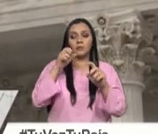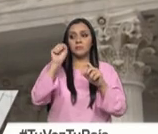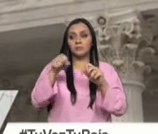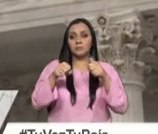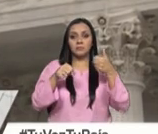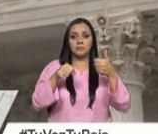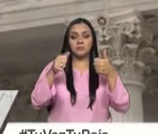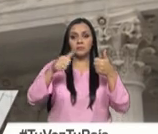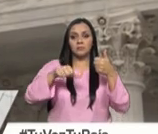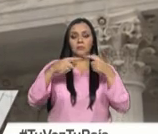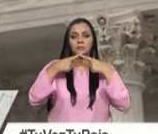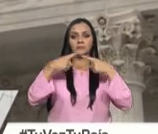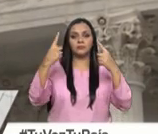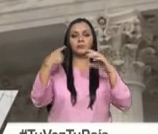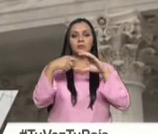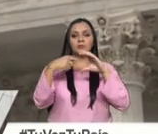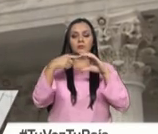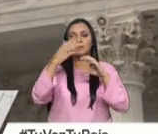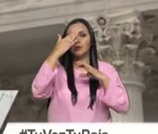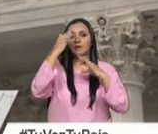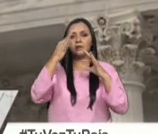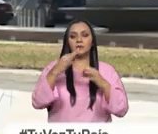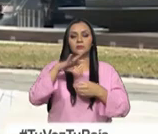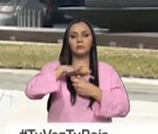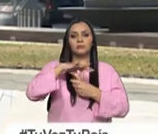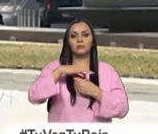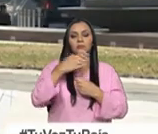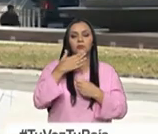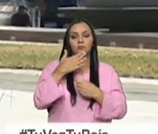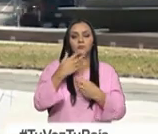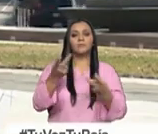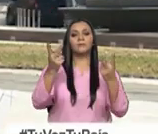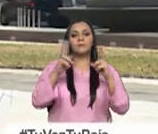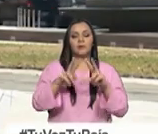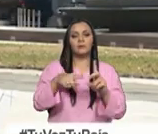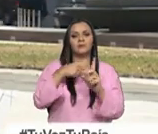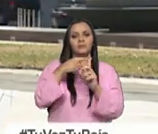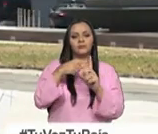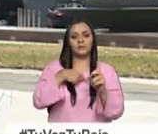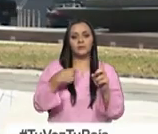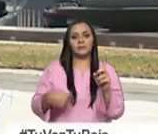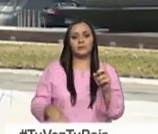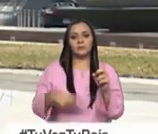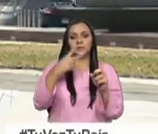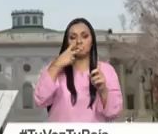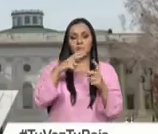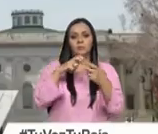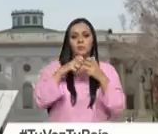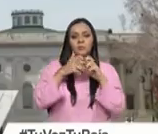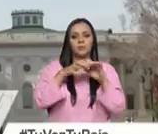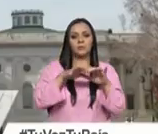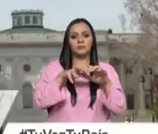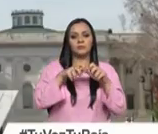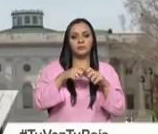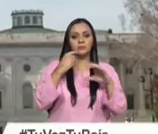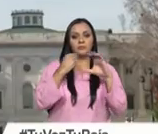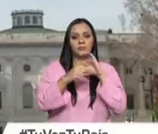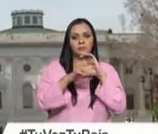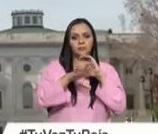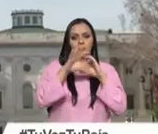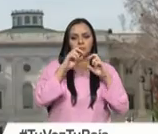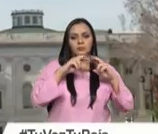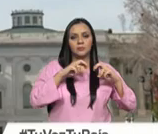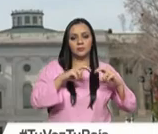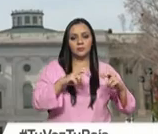divulgación de los emails haya tenido en la decisión de los electores. También afirmaron que China mantiene ataques cibernéticos contra el gobierno de Estados Unidos,